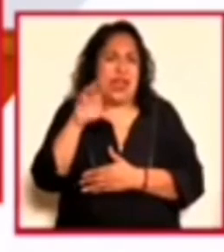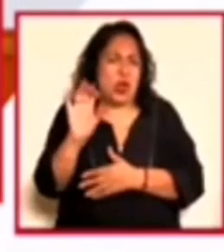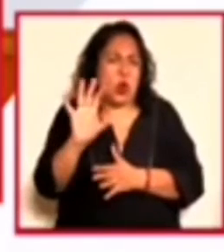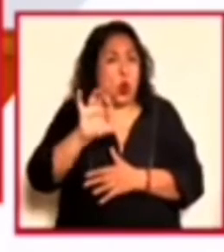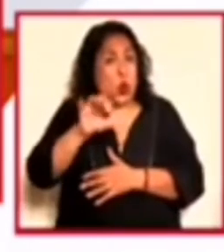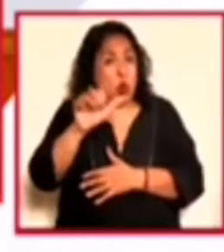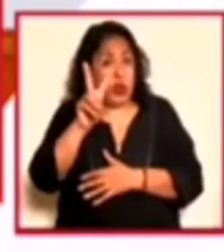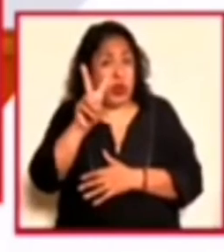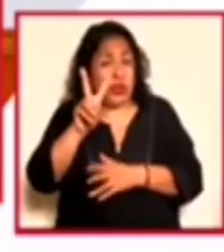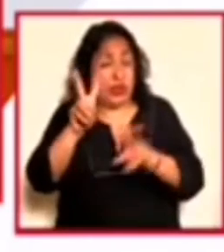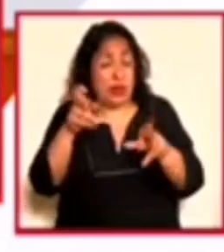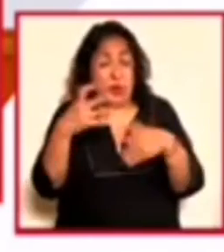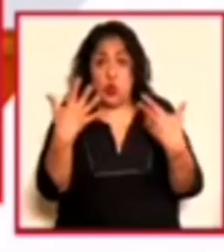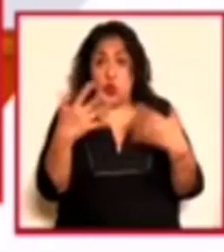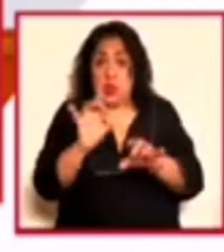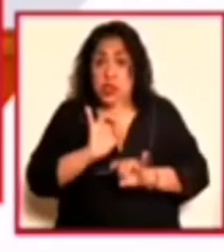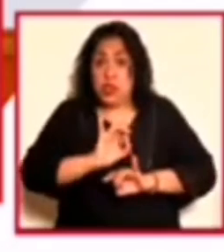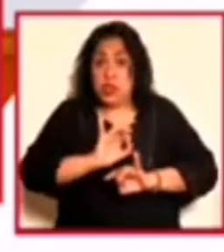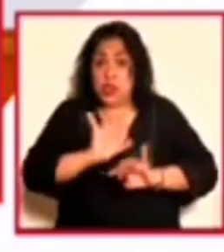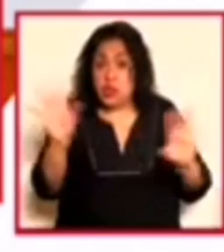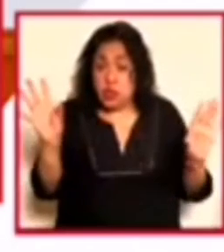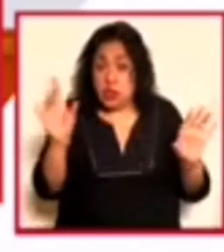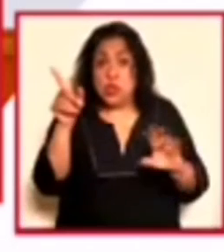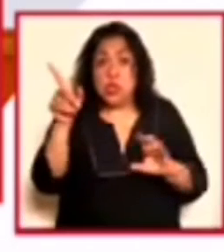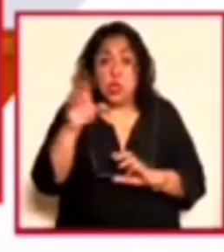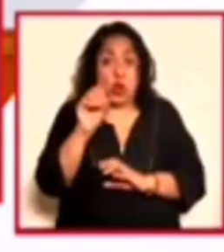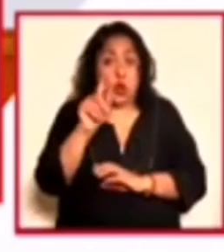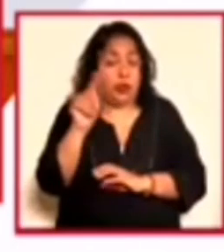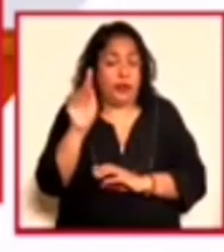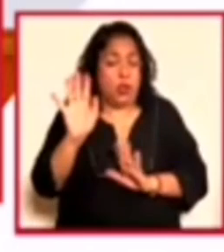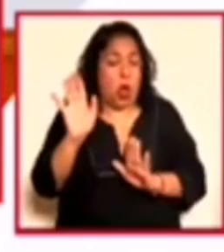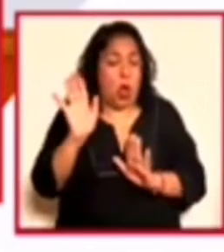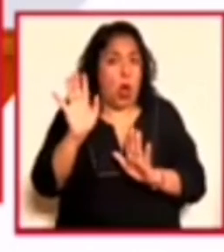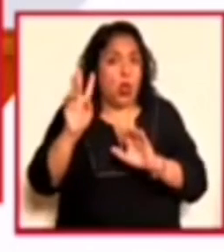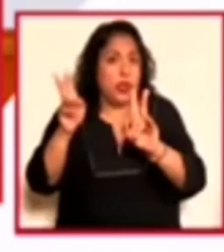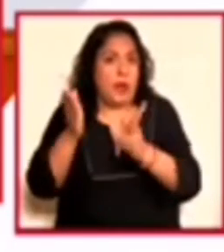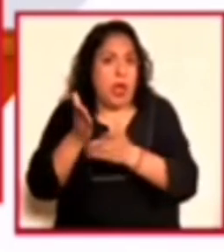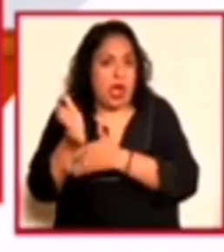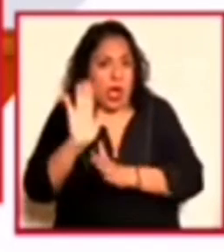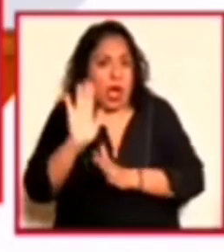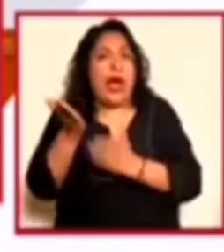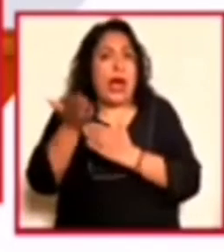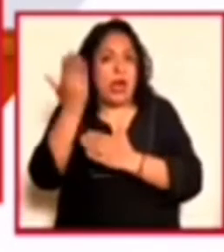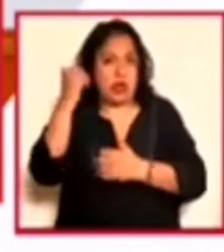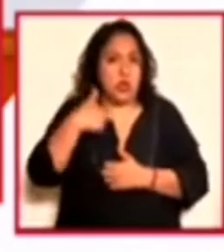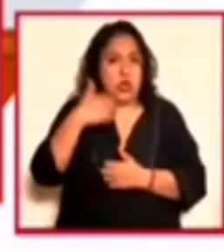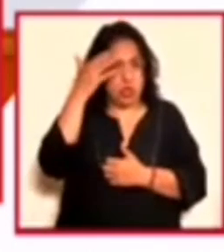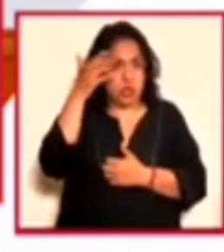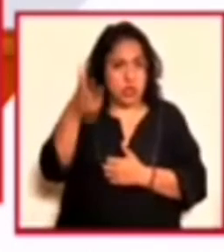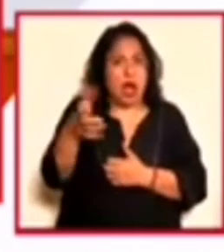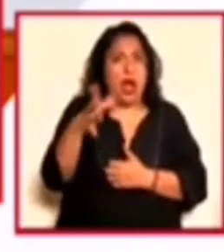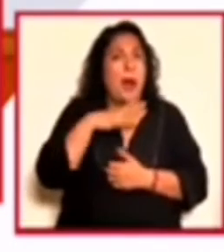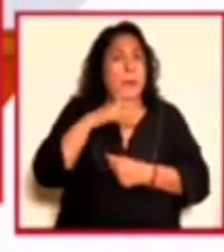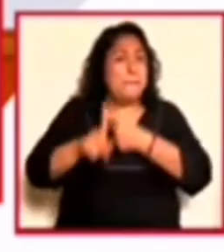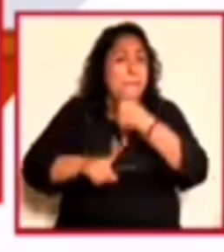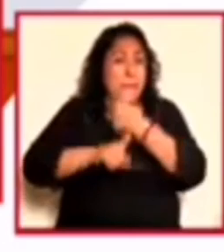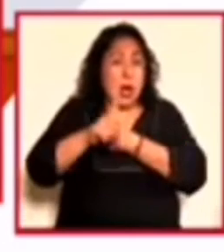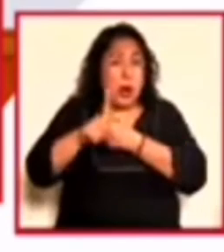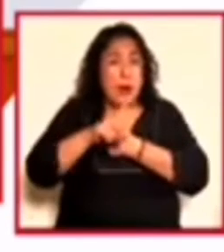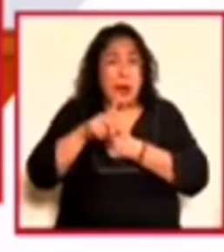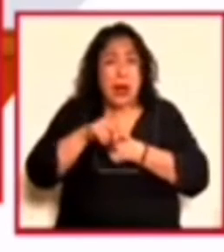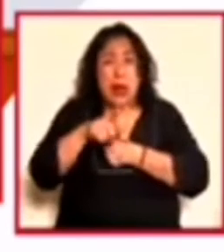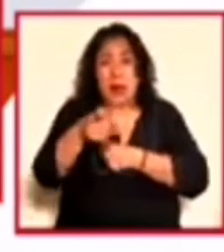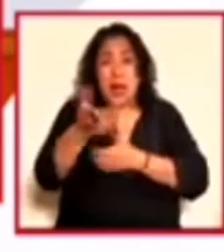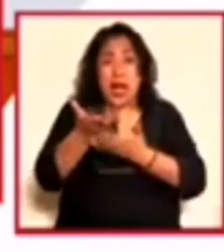muy escabroso con Octavio. Era yo cuando lo conocí, había la bronca pública en los